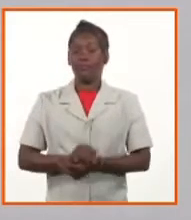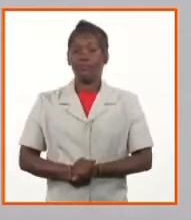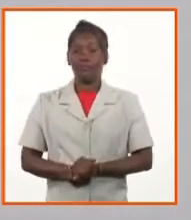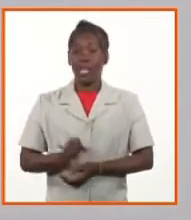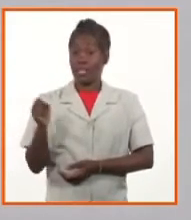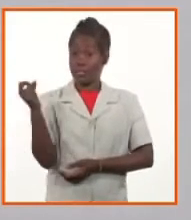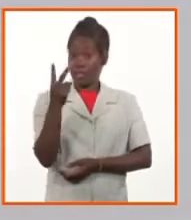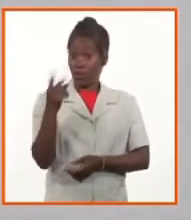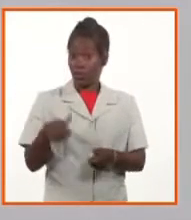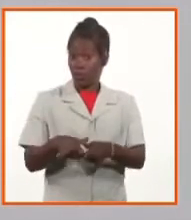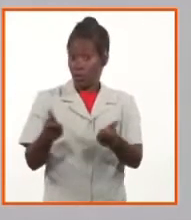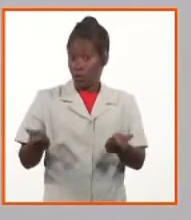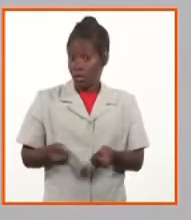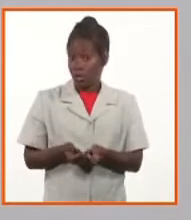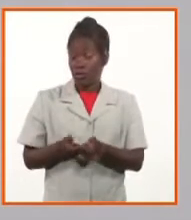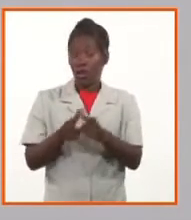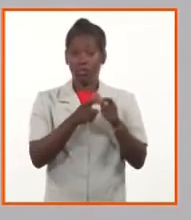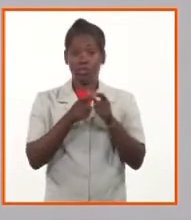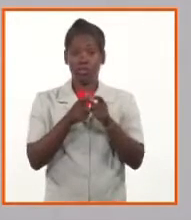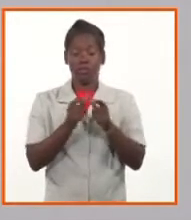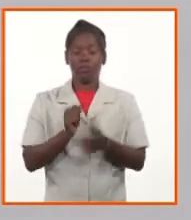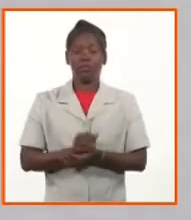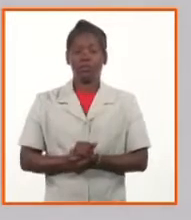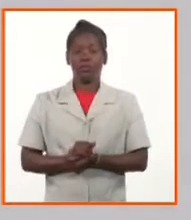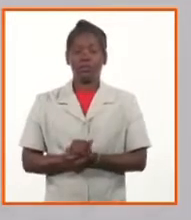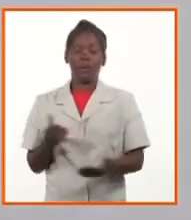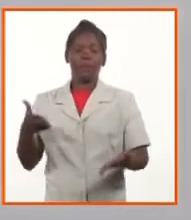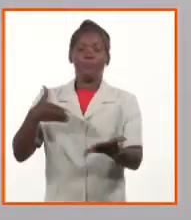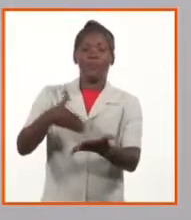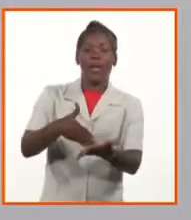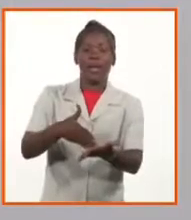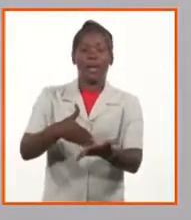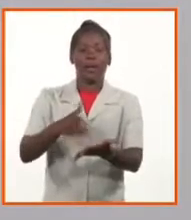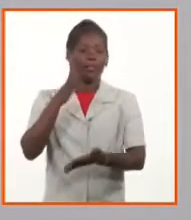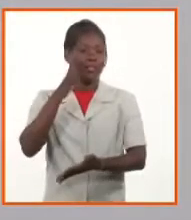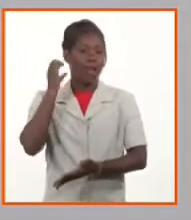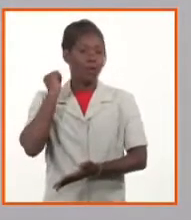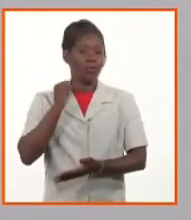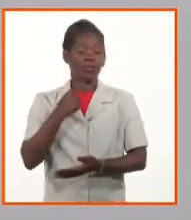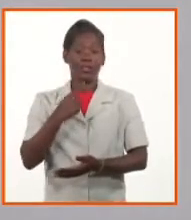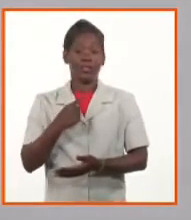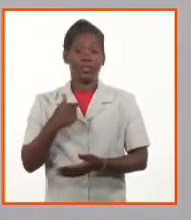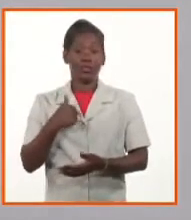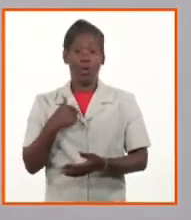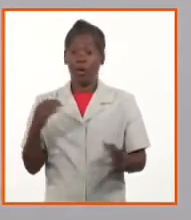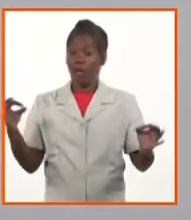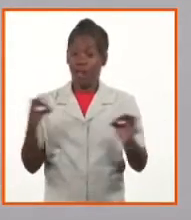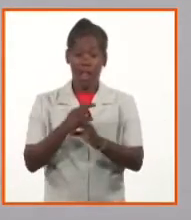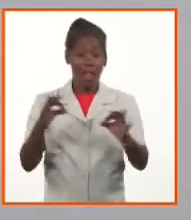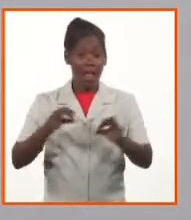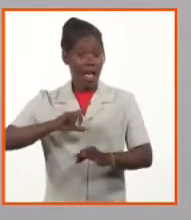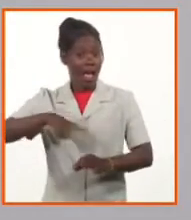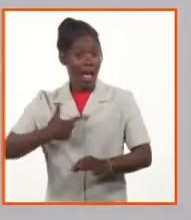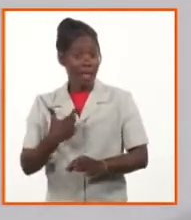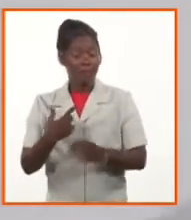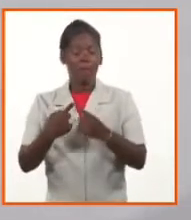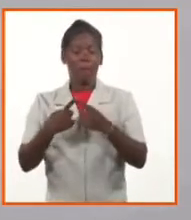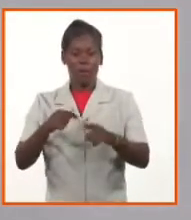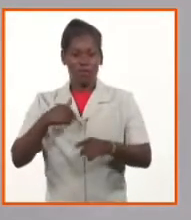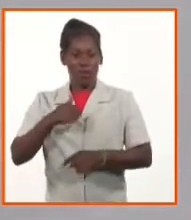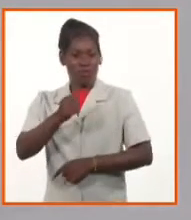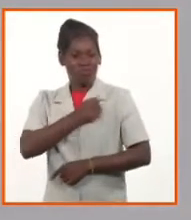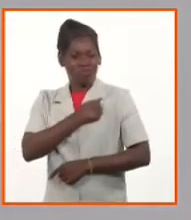decía, si yo no soy de la asociación por edad, pero lo soy de corazón, y luego abrazaba a Esther Montes de Oca, la madre de los Hermanos